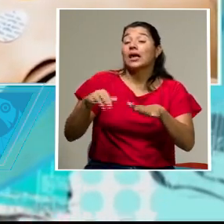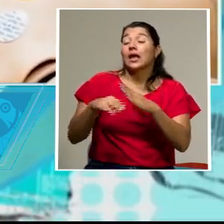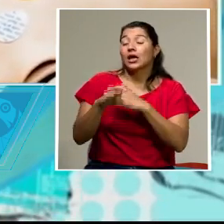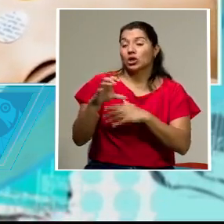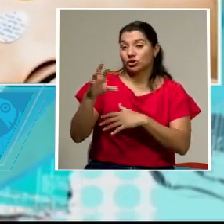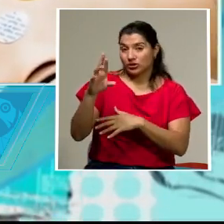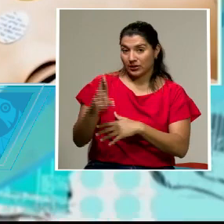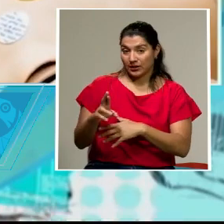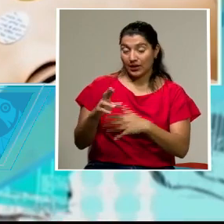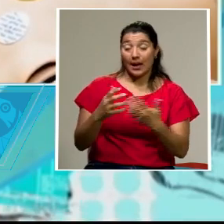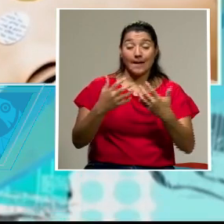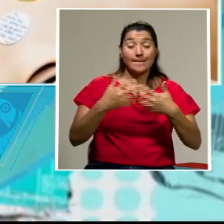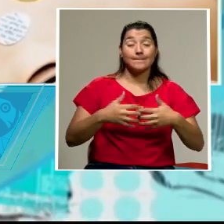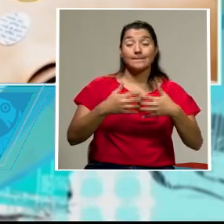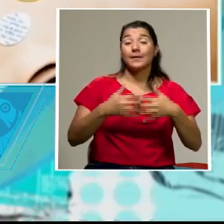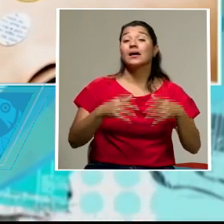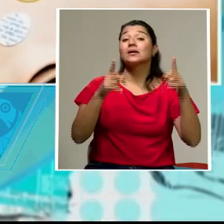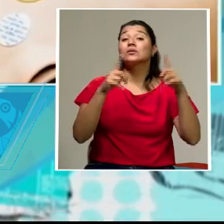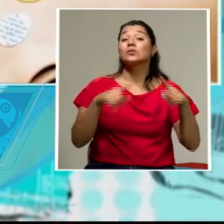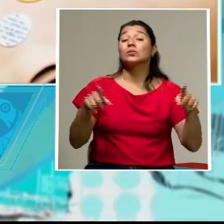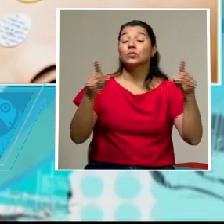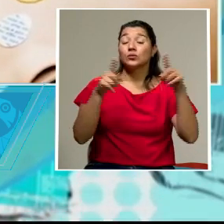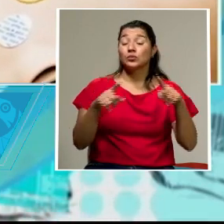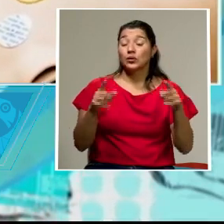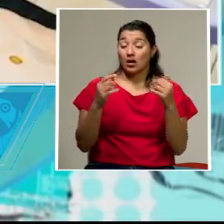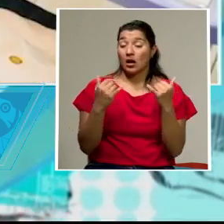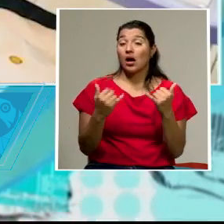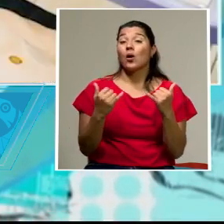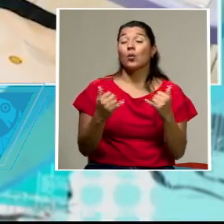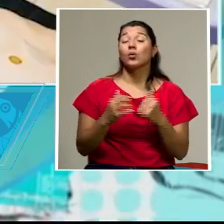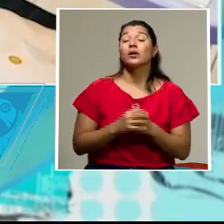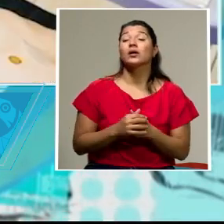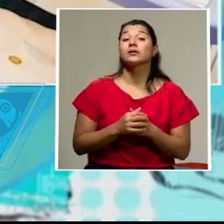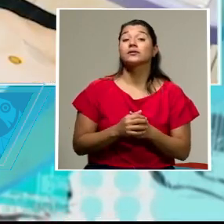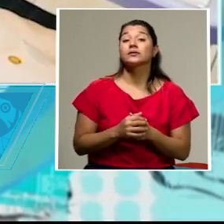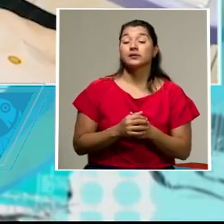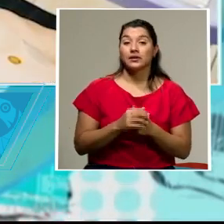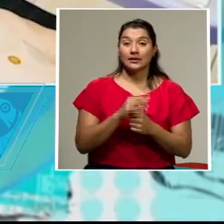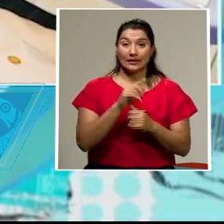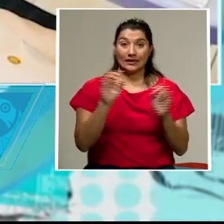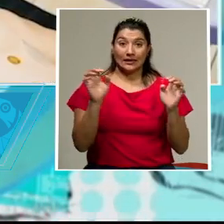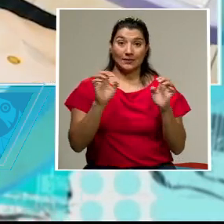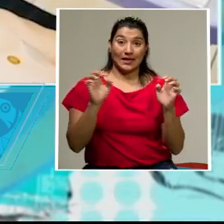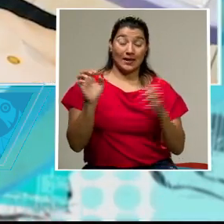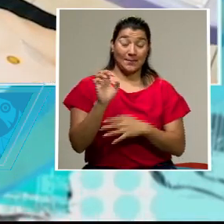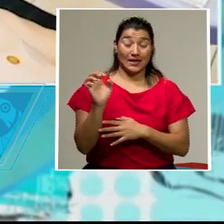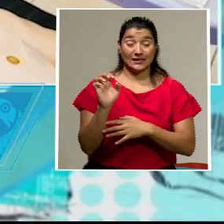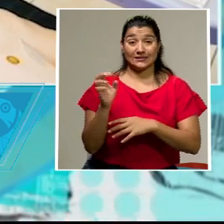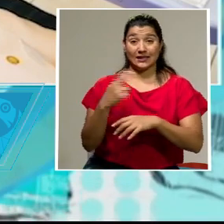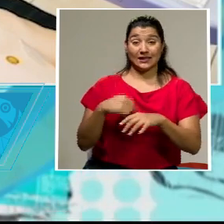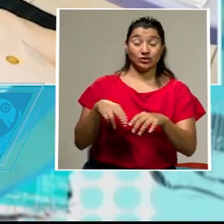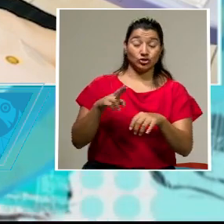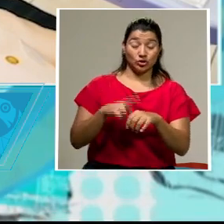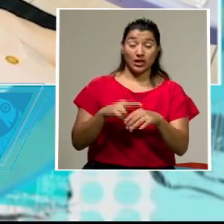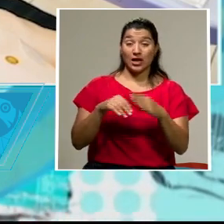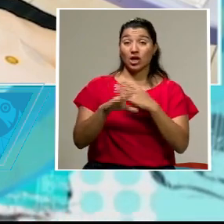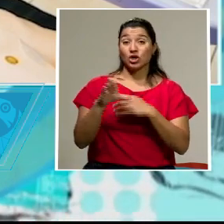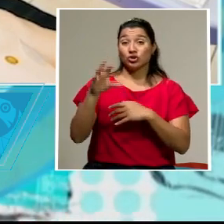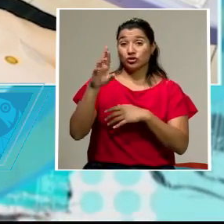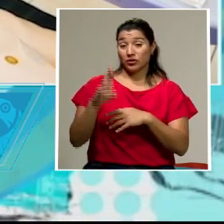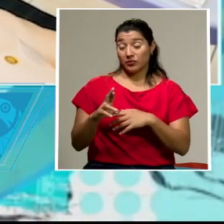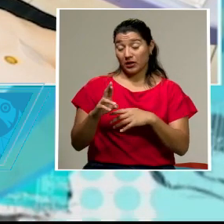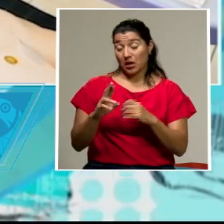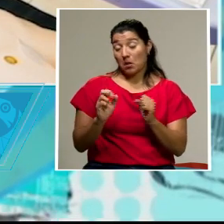Los ventiladores que se están desarrollando para este tema de emergencia nacional en el país podrían ser los